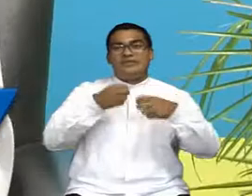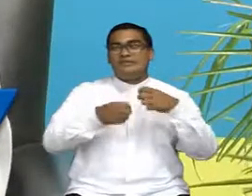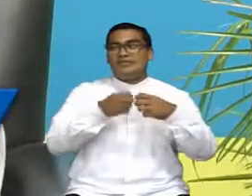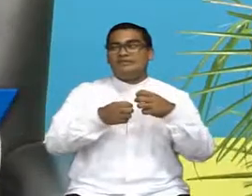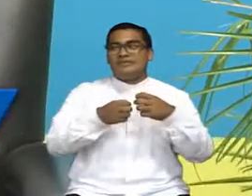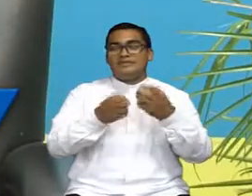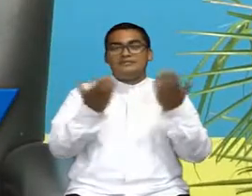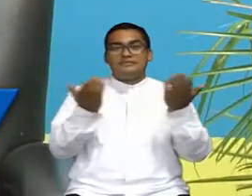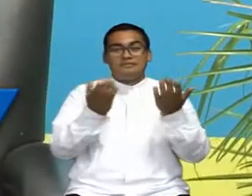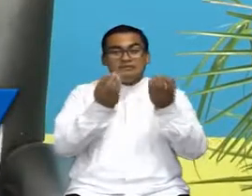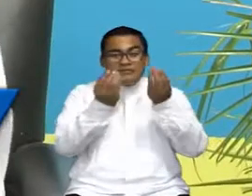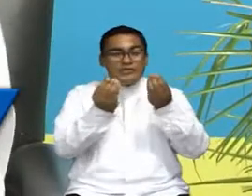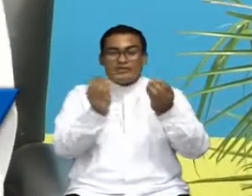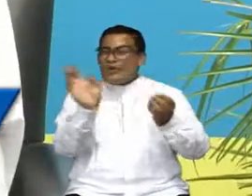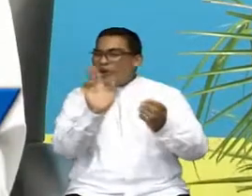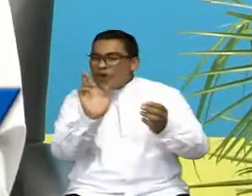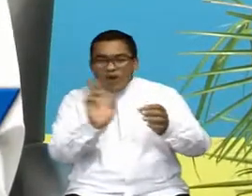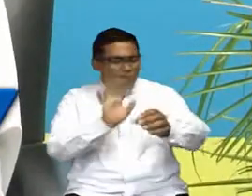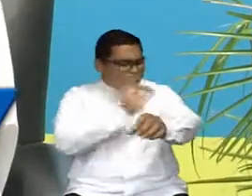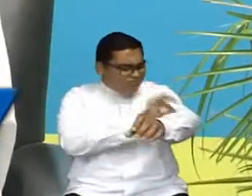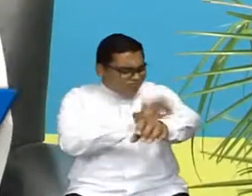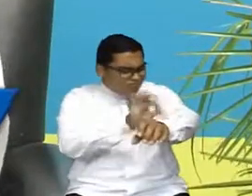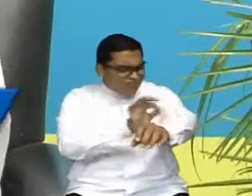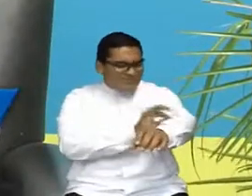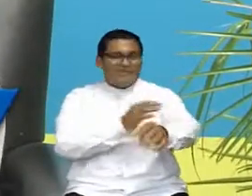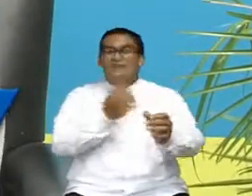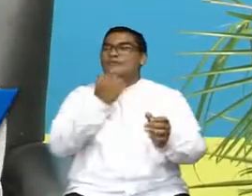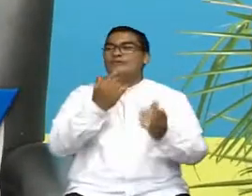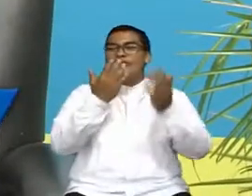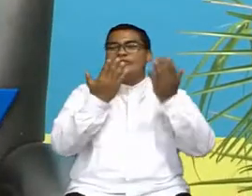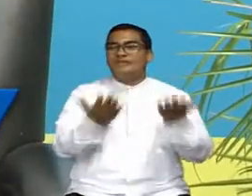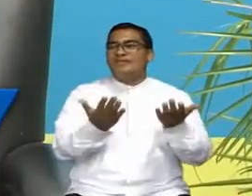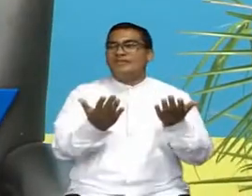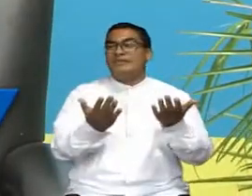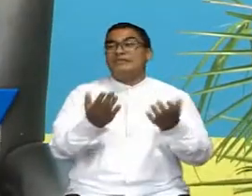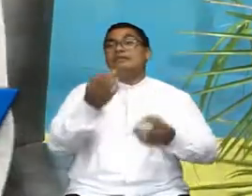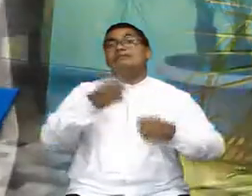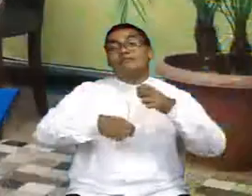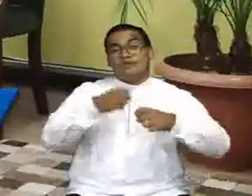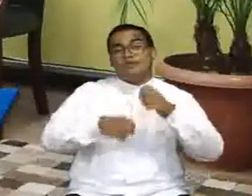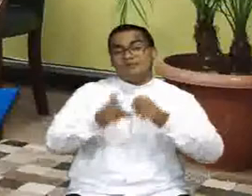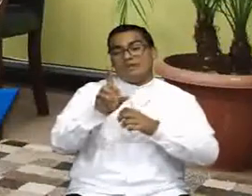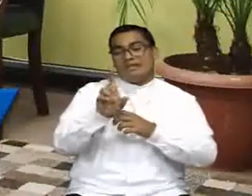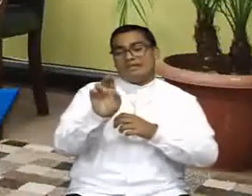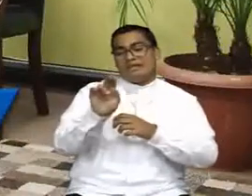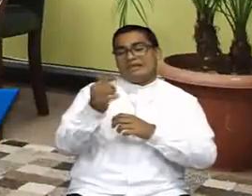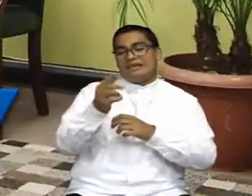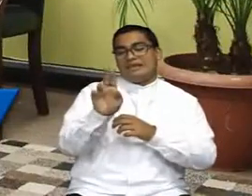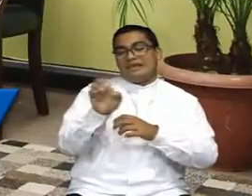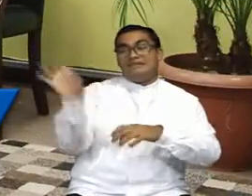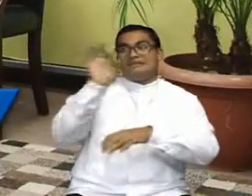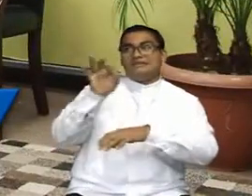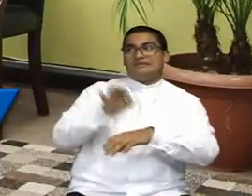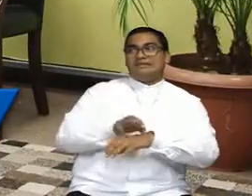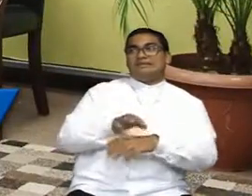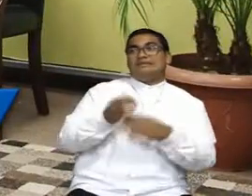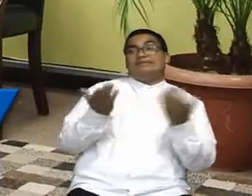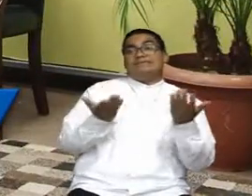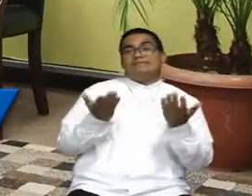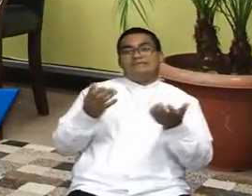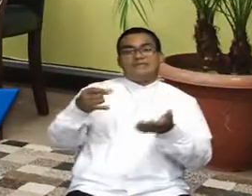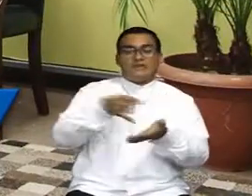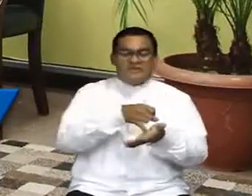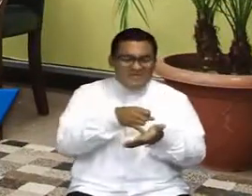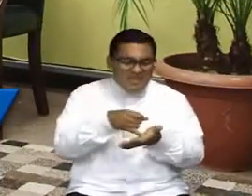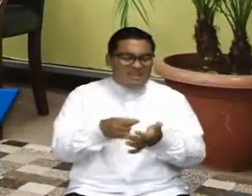este montón de puntitos en la piel, pero que es ocasionada por un proceso infeccioso, que causa una debilidad